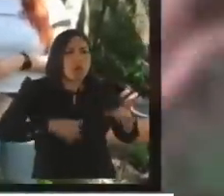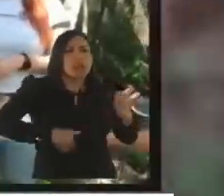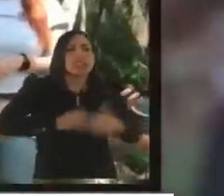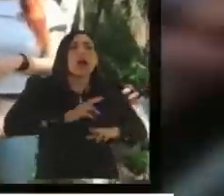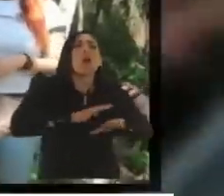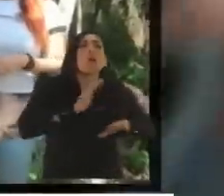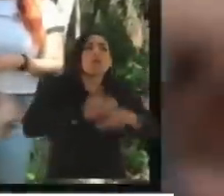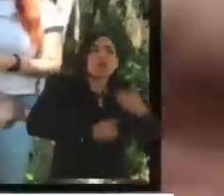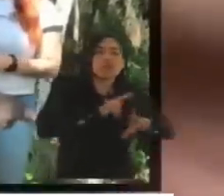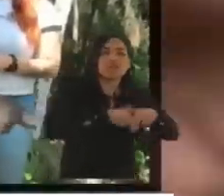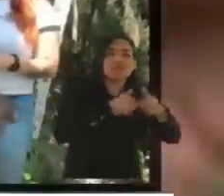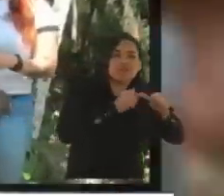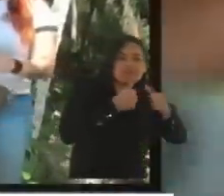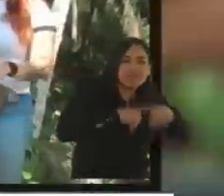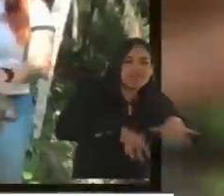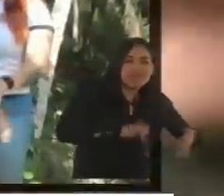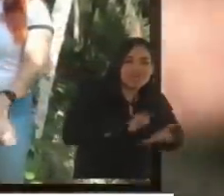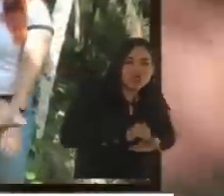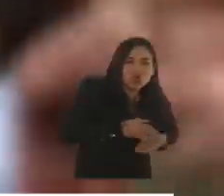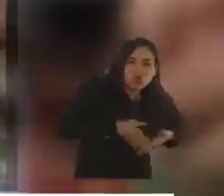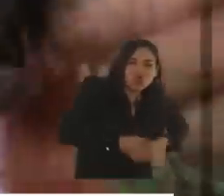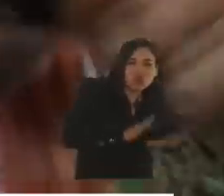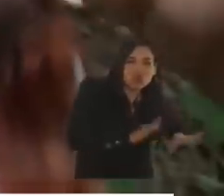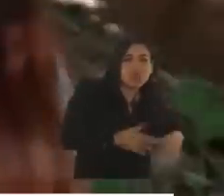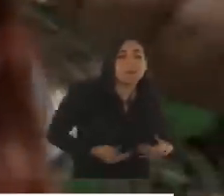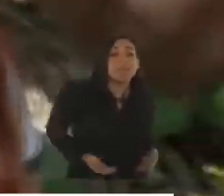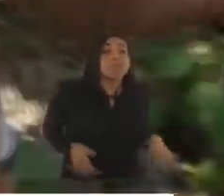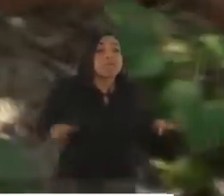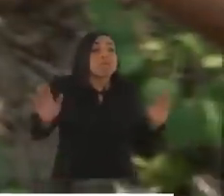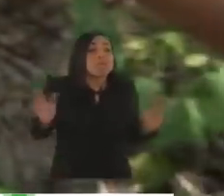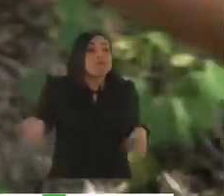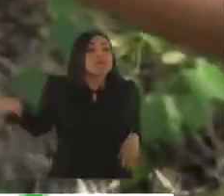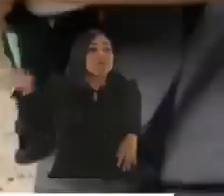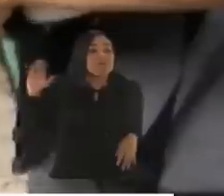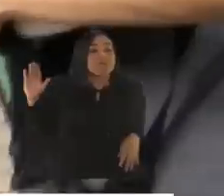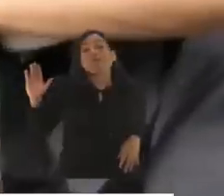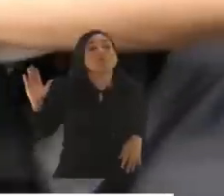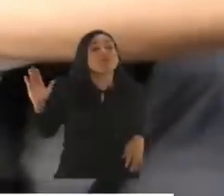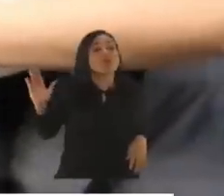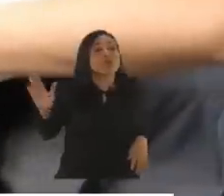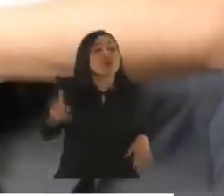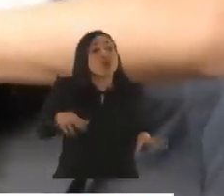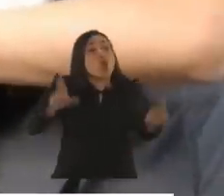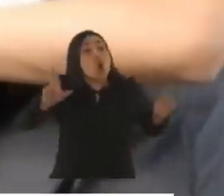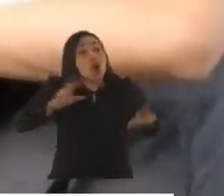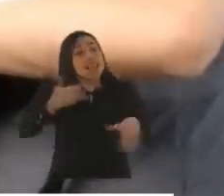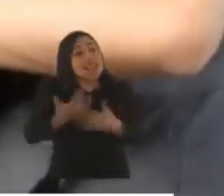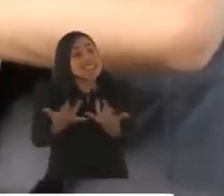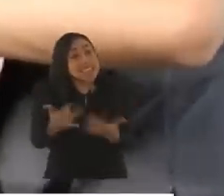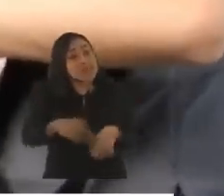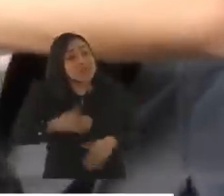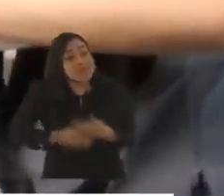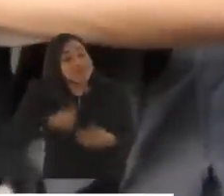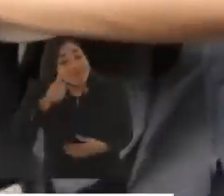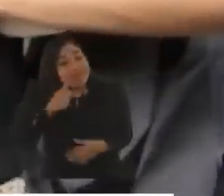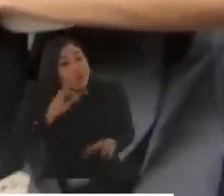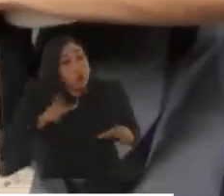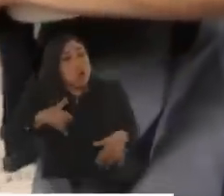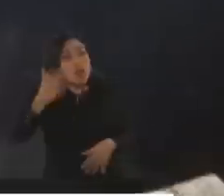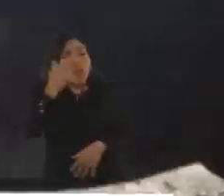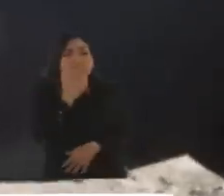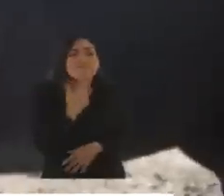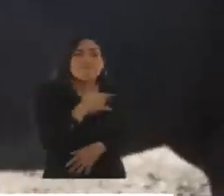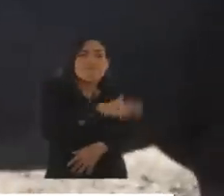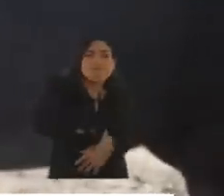con el proceso de reproducción de esta especie. Solo resta esperar que la etapa reproductiva sea exitosa, ya que estas especies son muy